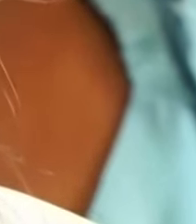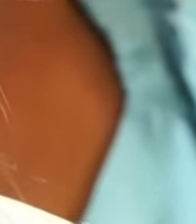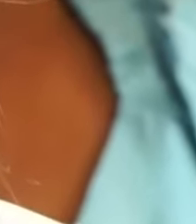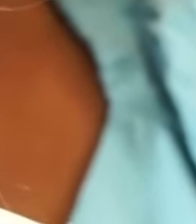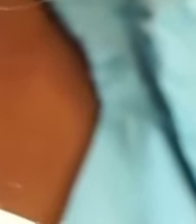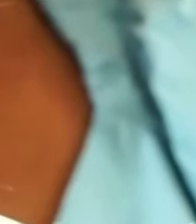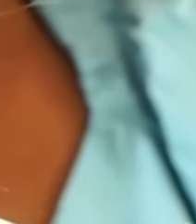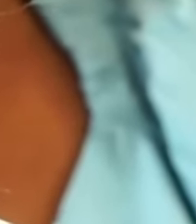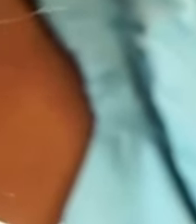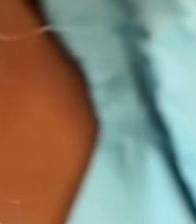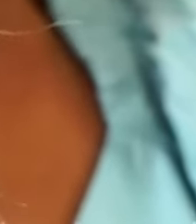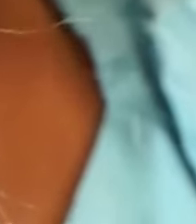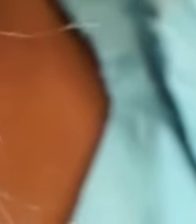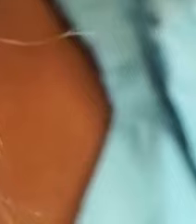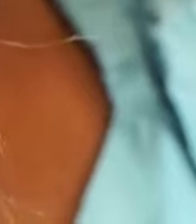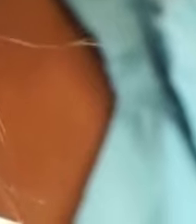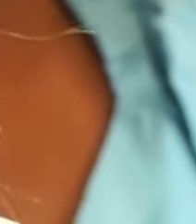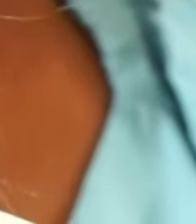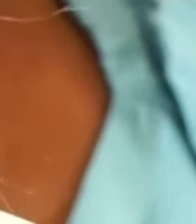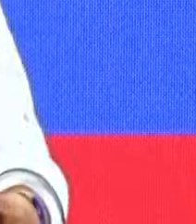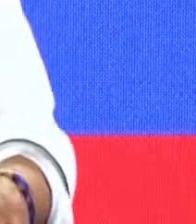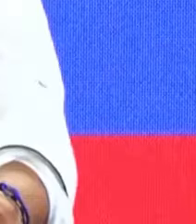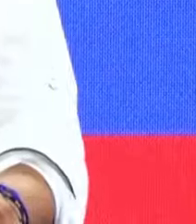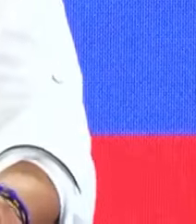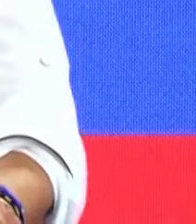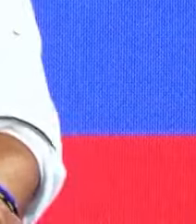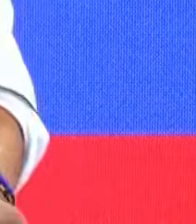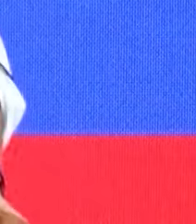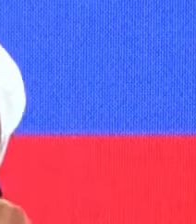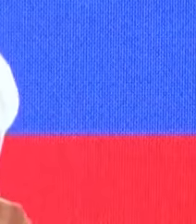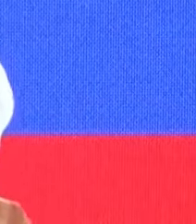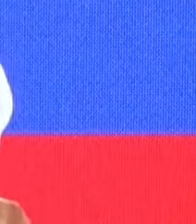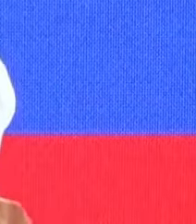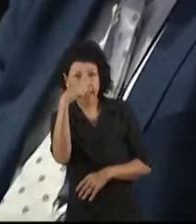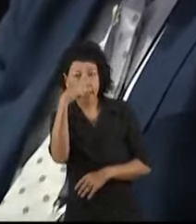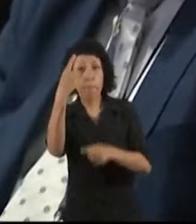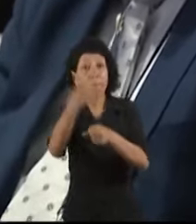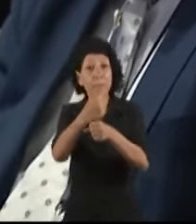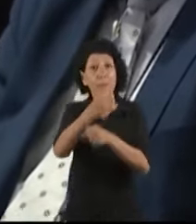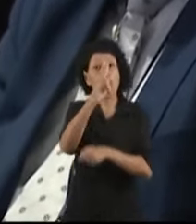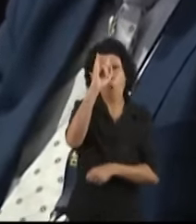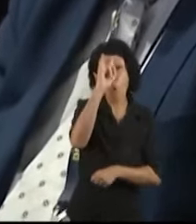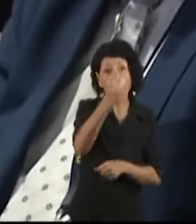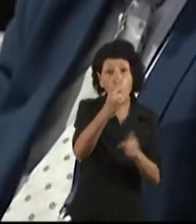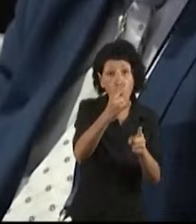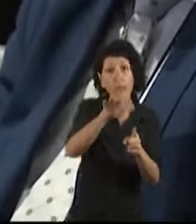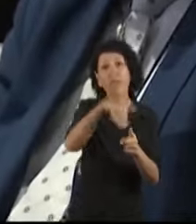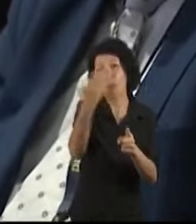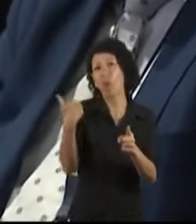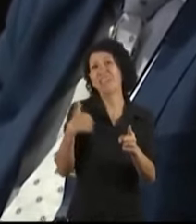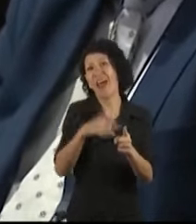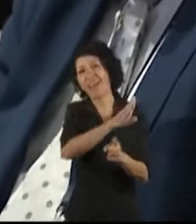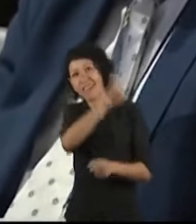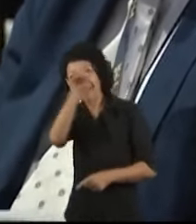producción estén en manos del pueblo no del Estado la noche del jueves el mandatario